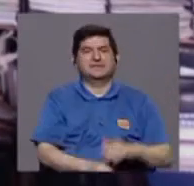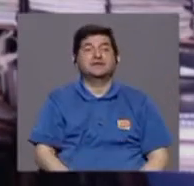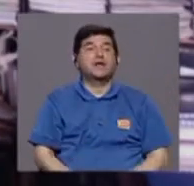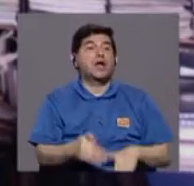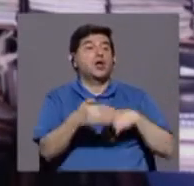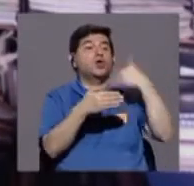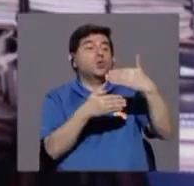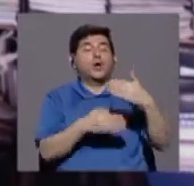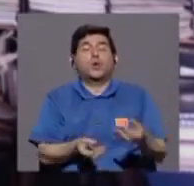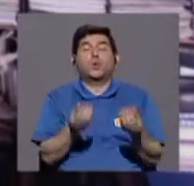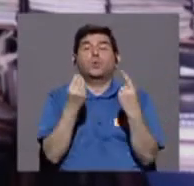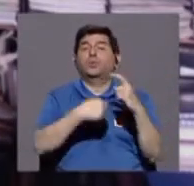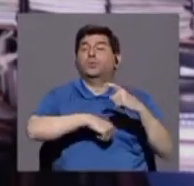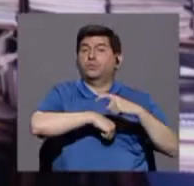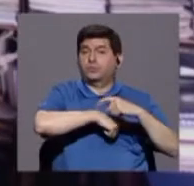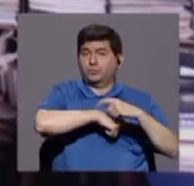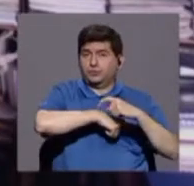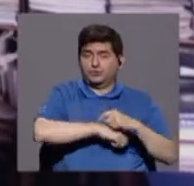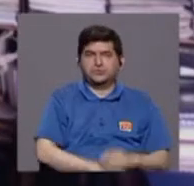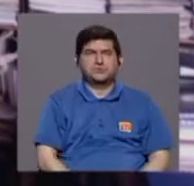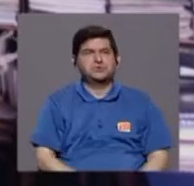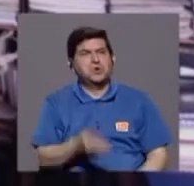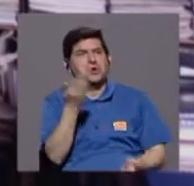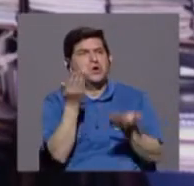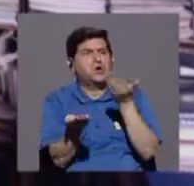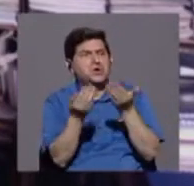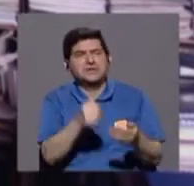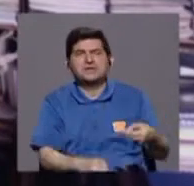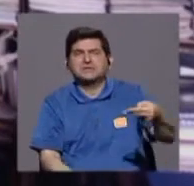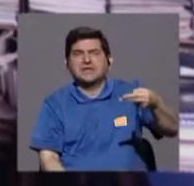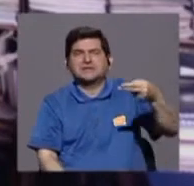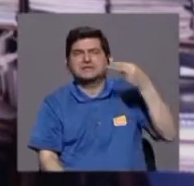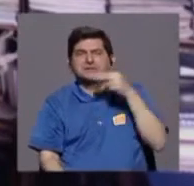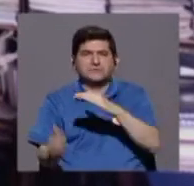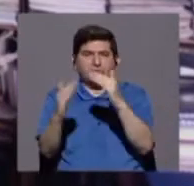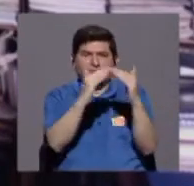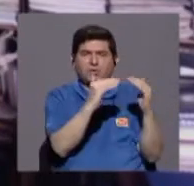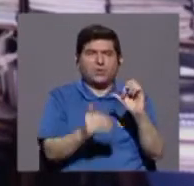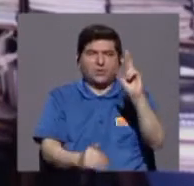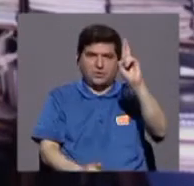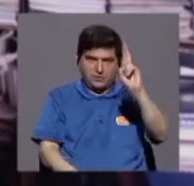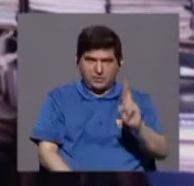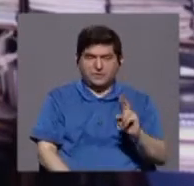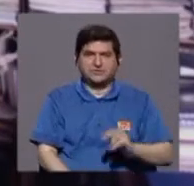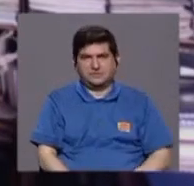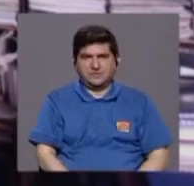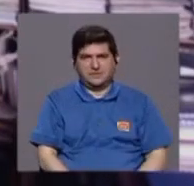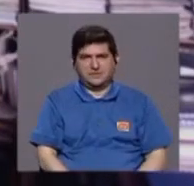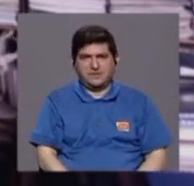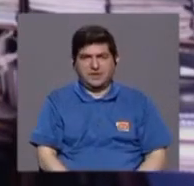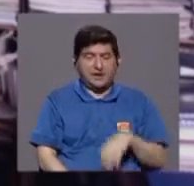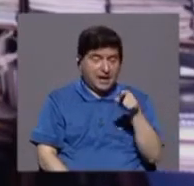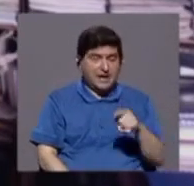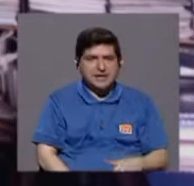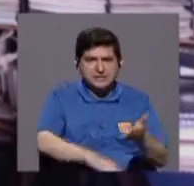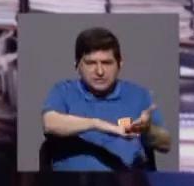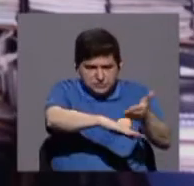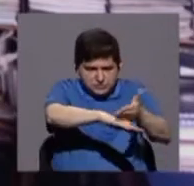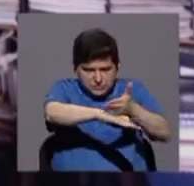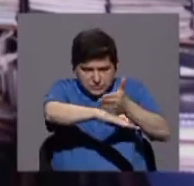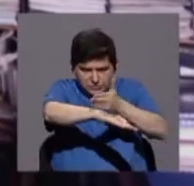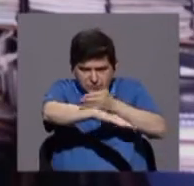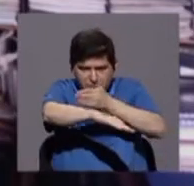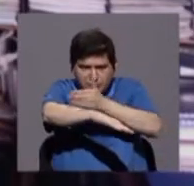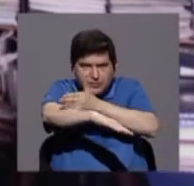Después, durante mucho tiempo, todo un poco la historia de la población de Costa Rica, este crecimiento de la